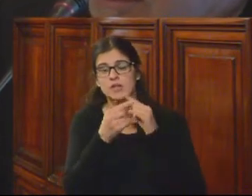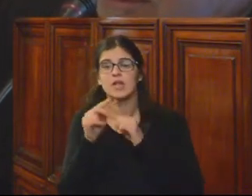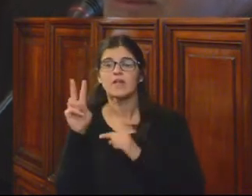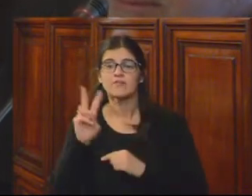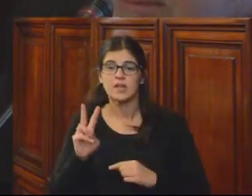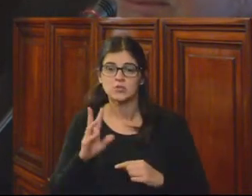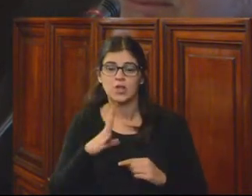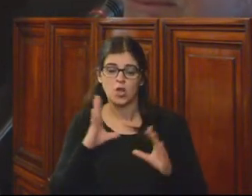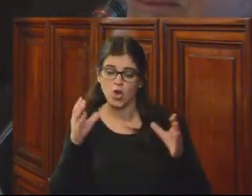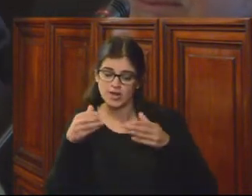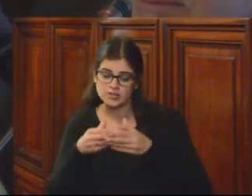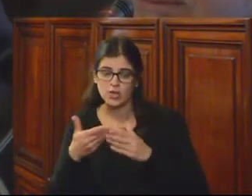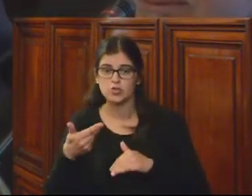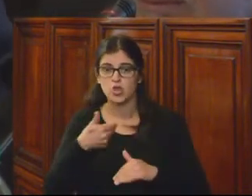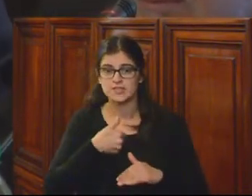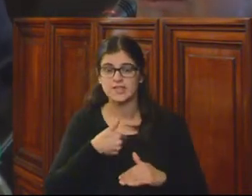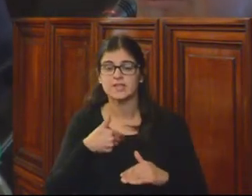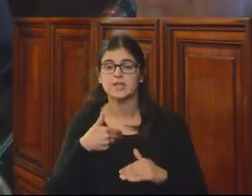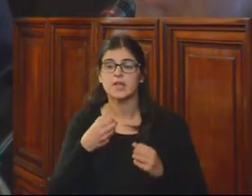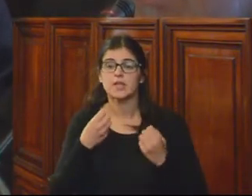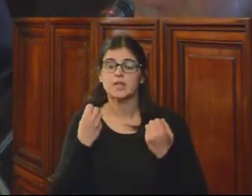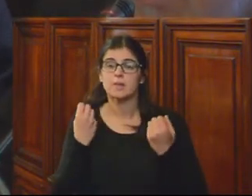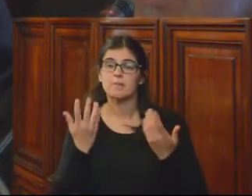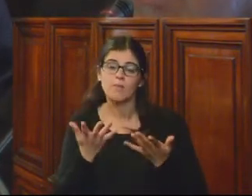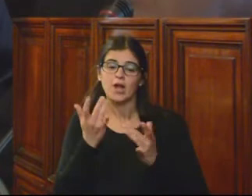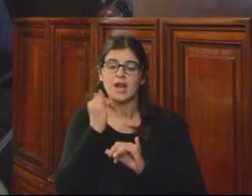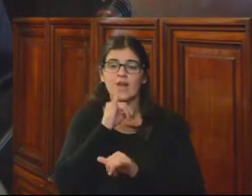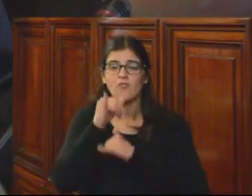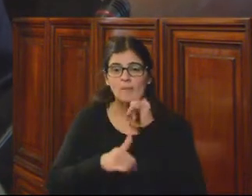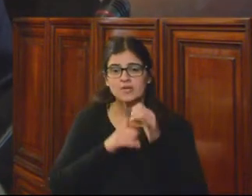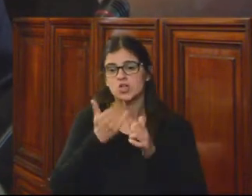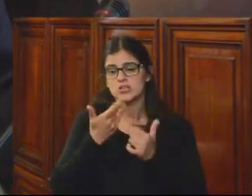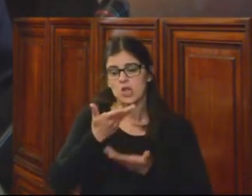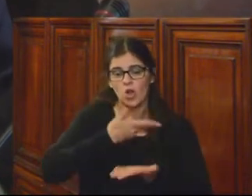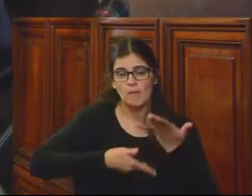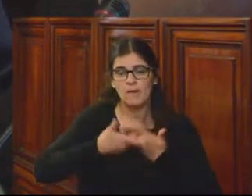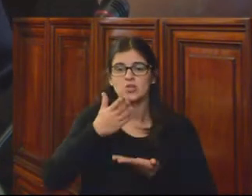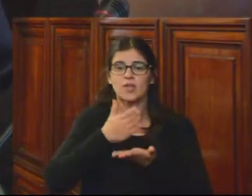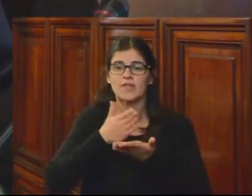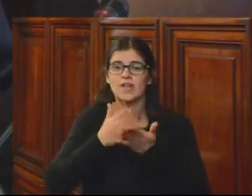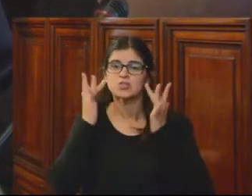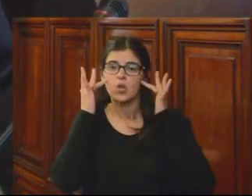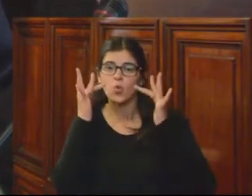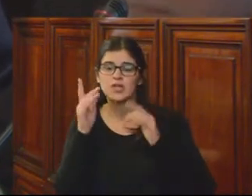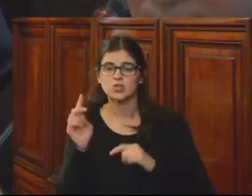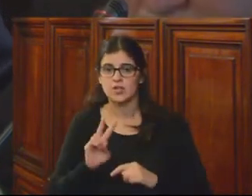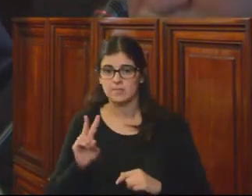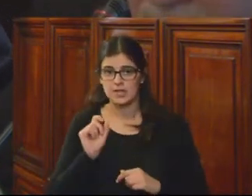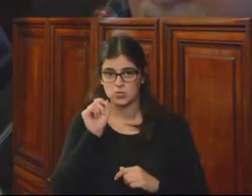las organizaciones solicitantes por la información que nos comparten sobre el derecho a la educación en Venezuela.